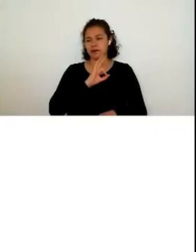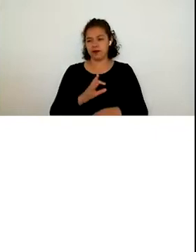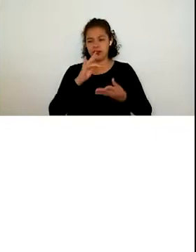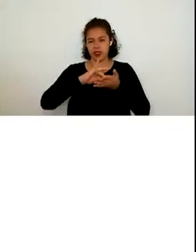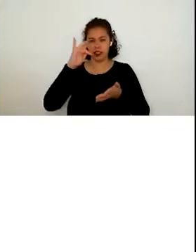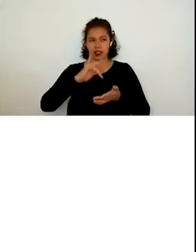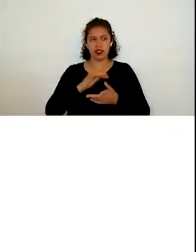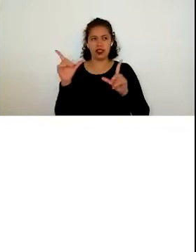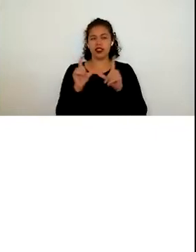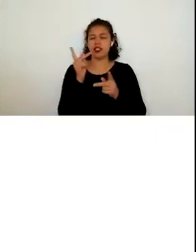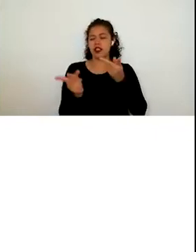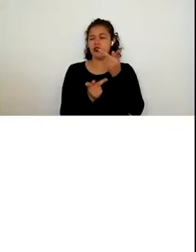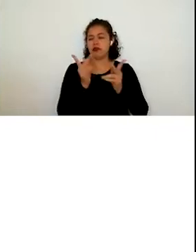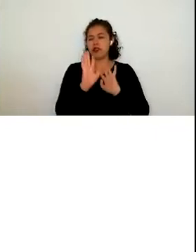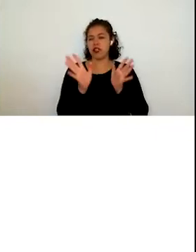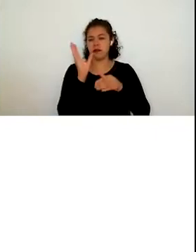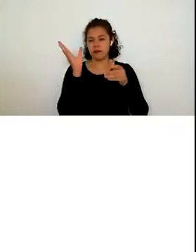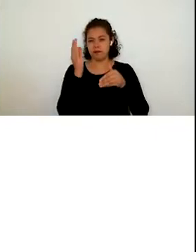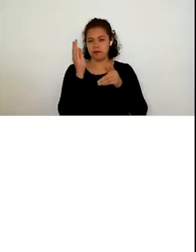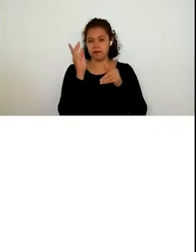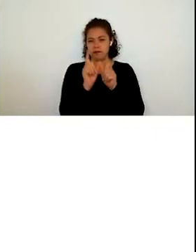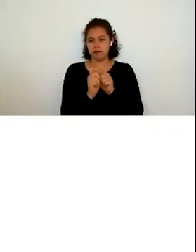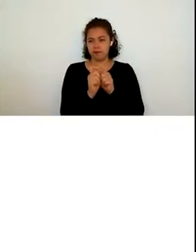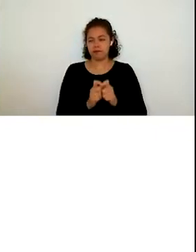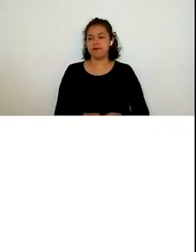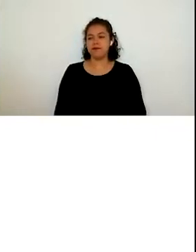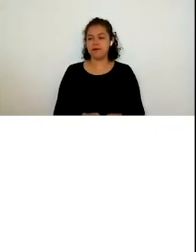Gracias, son todas las dudas. Ok.